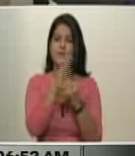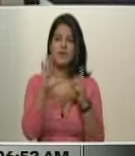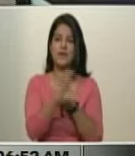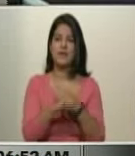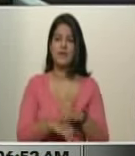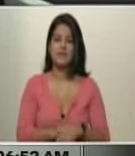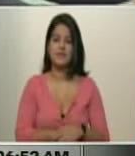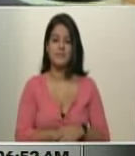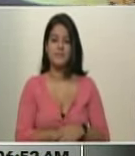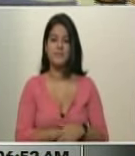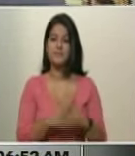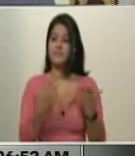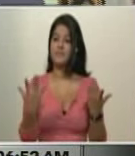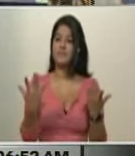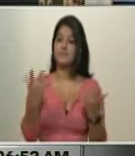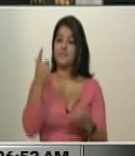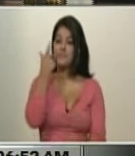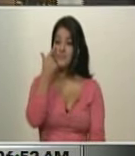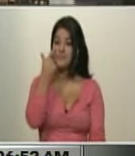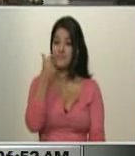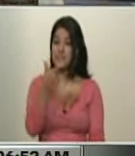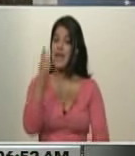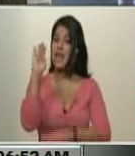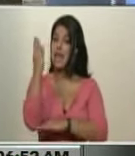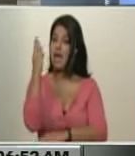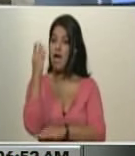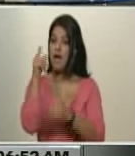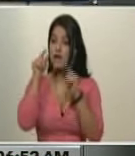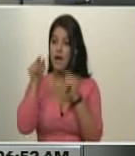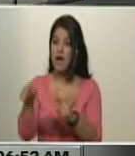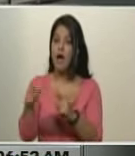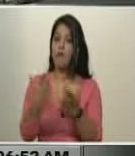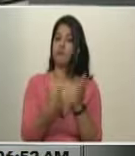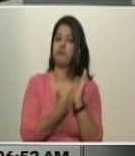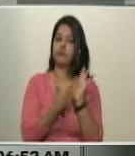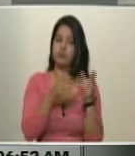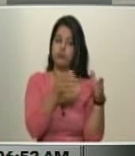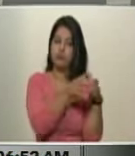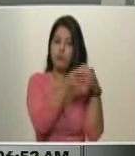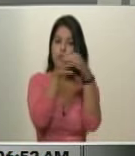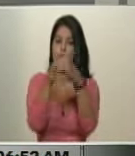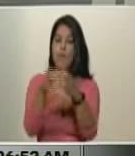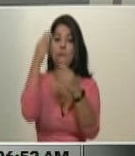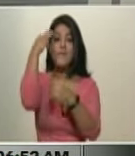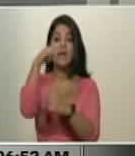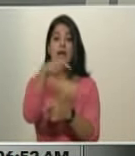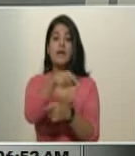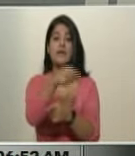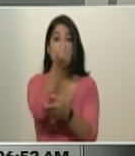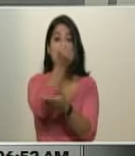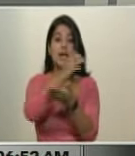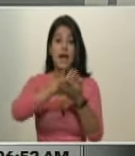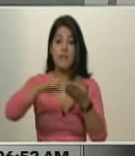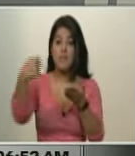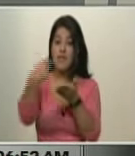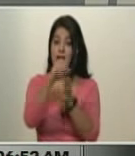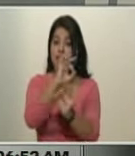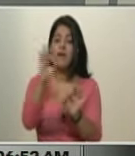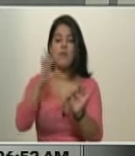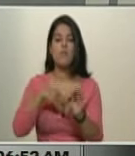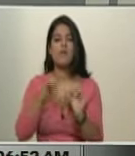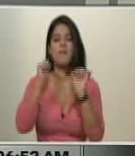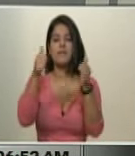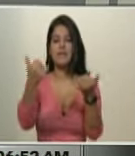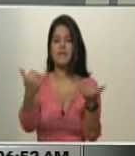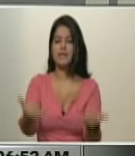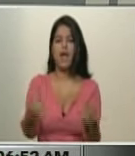Escucha bien, esta tarde en el Estado Lara, con una presentación gratuita, los músicos mexicanos Celso Piña y Pato Machete inician su gira por nuestro